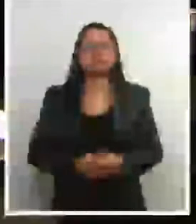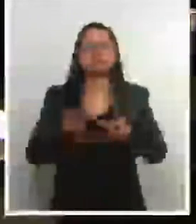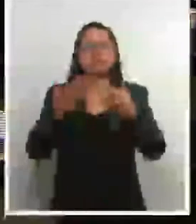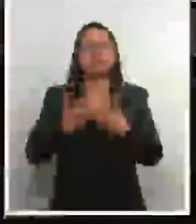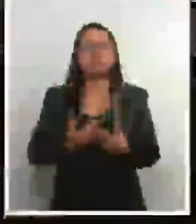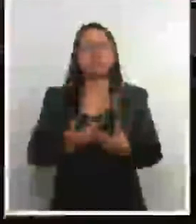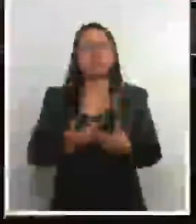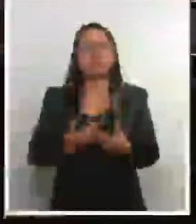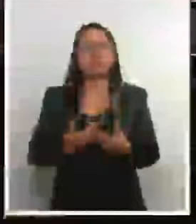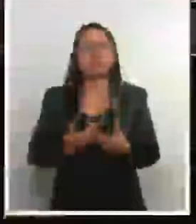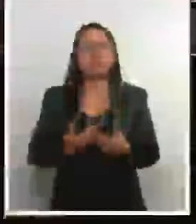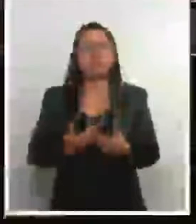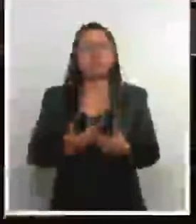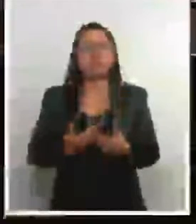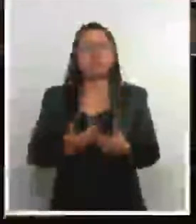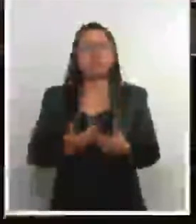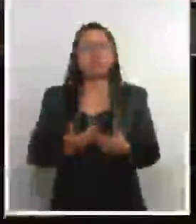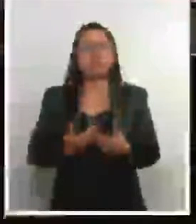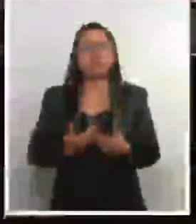Artículo